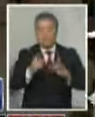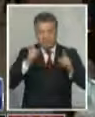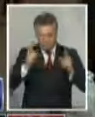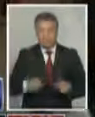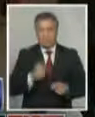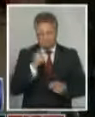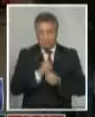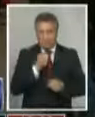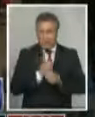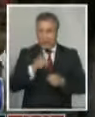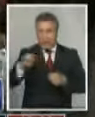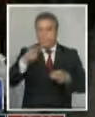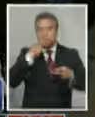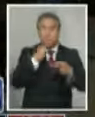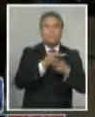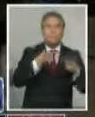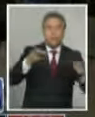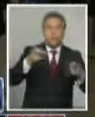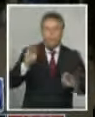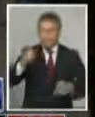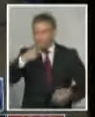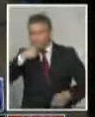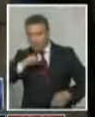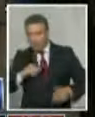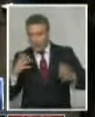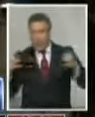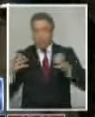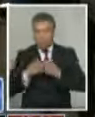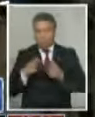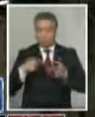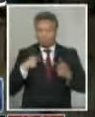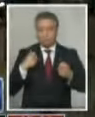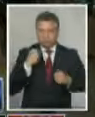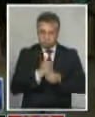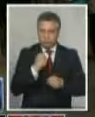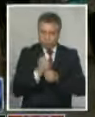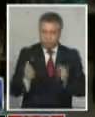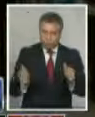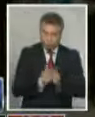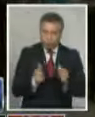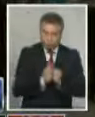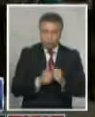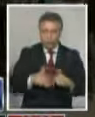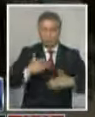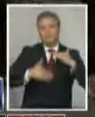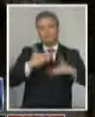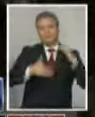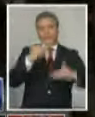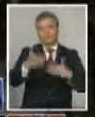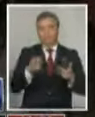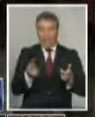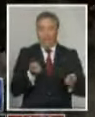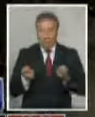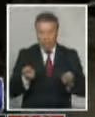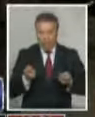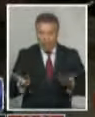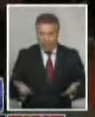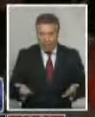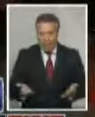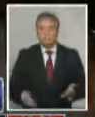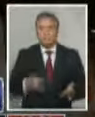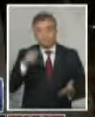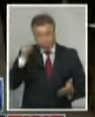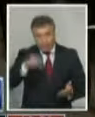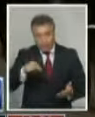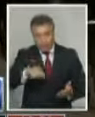el sector público y el sector privado para recuperar el dinamismo de nuestra economía. Y del lado del sector público estamos trabajando en estas medidas